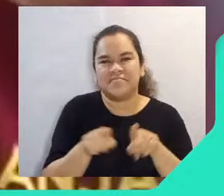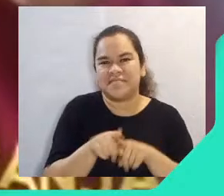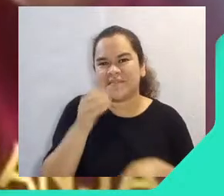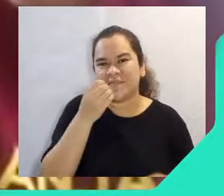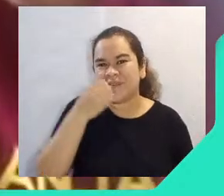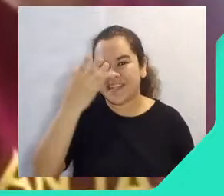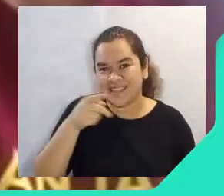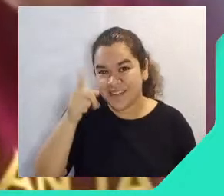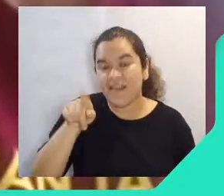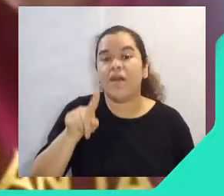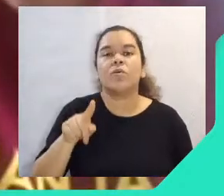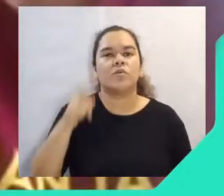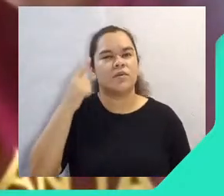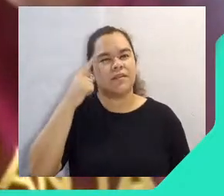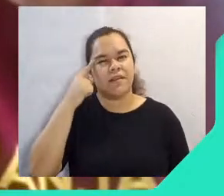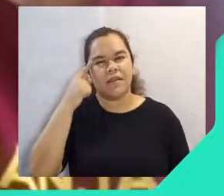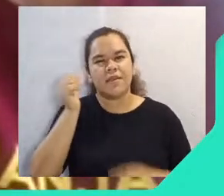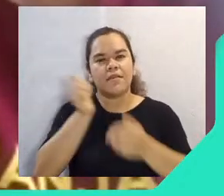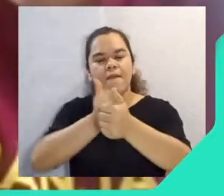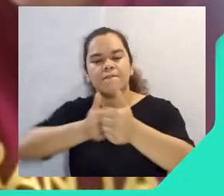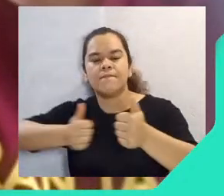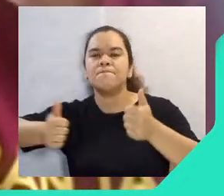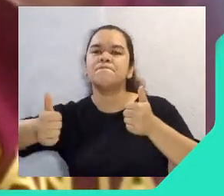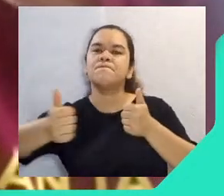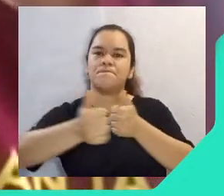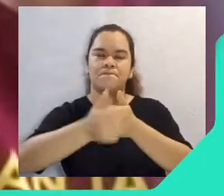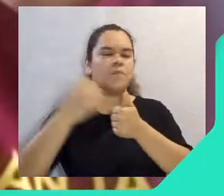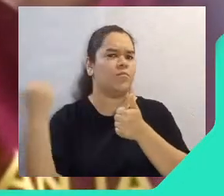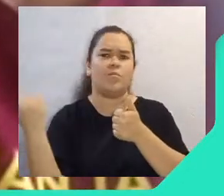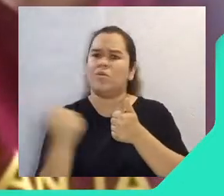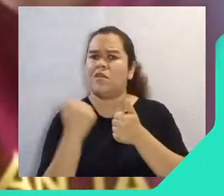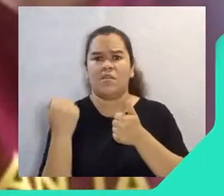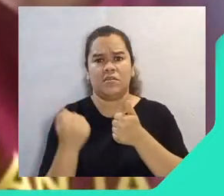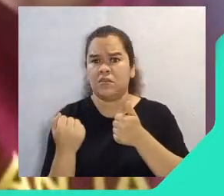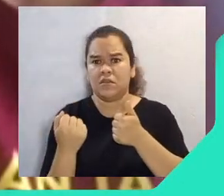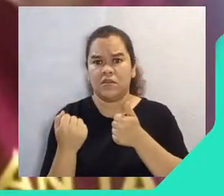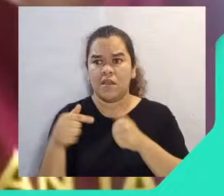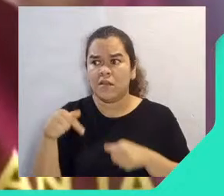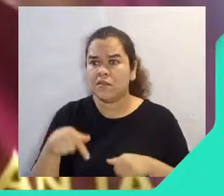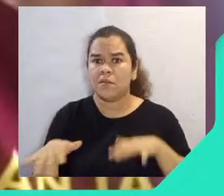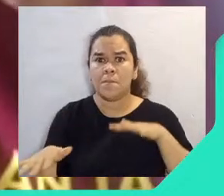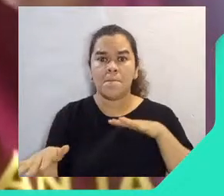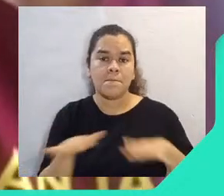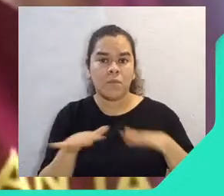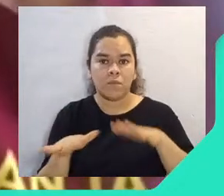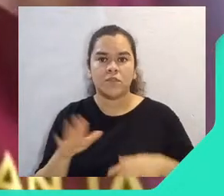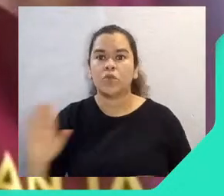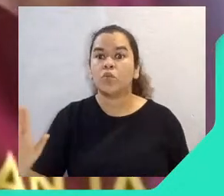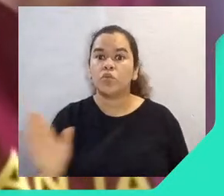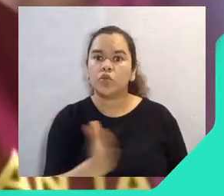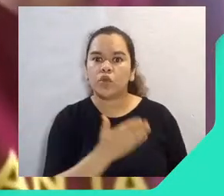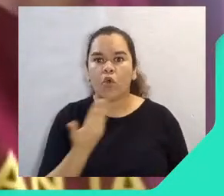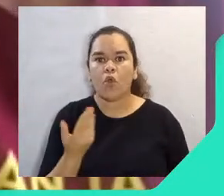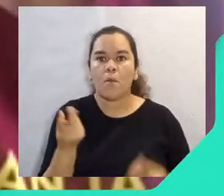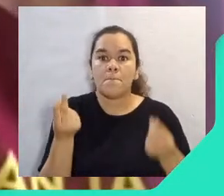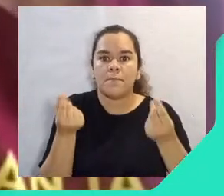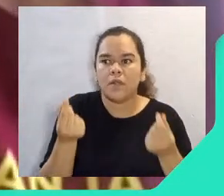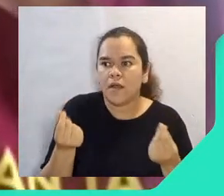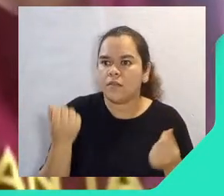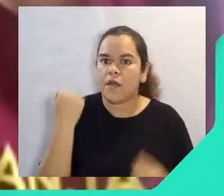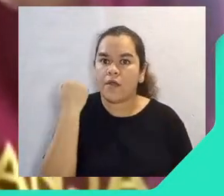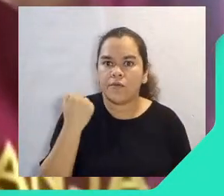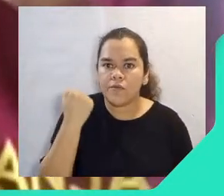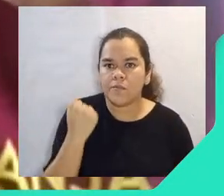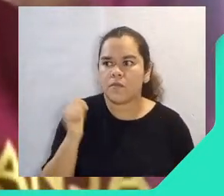les digo que hay que ser empáticos, ¿sí? En este momento todos estamos en situaciones sociales, económicas, muy distintas,